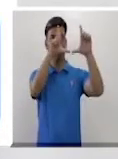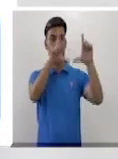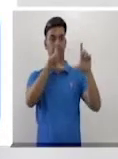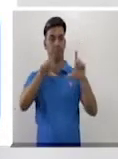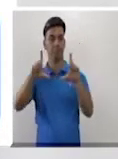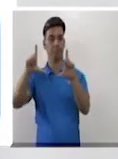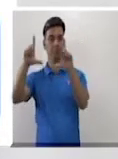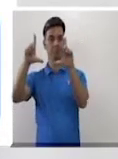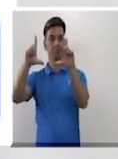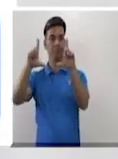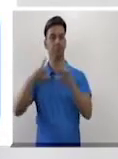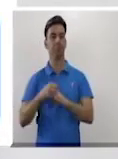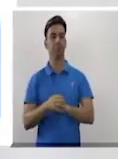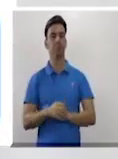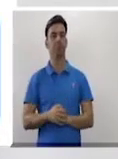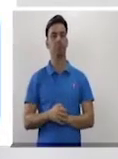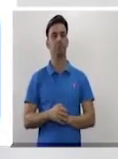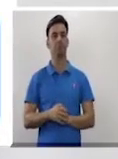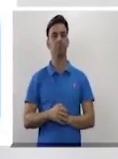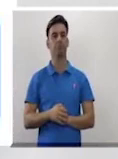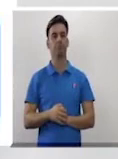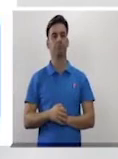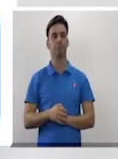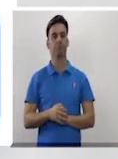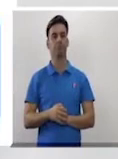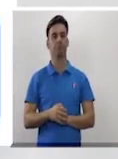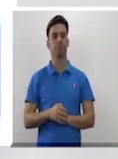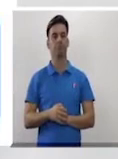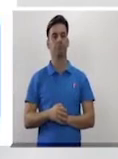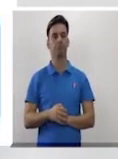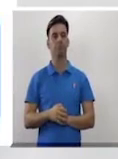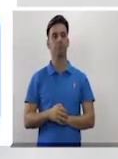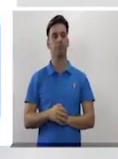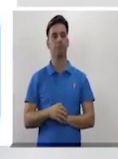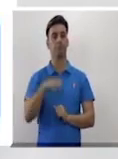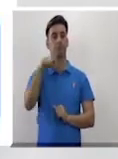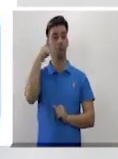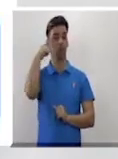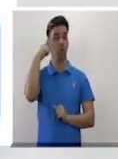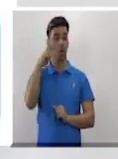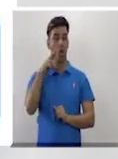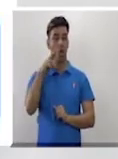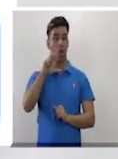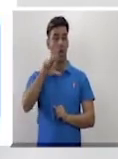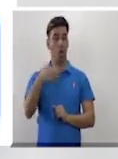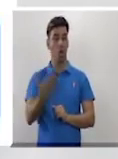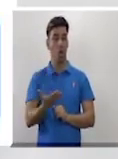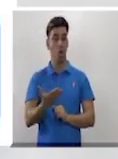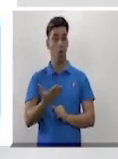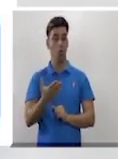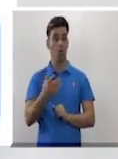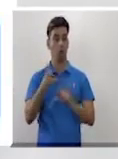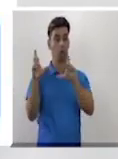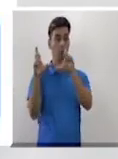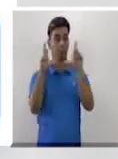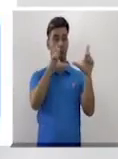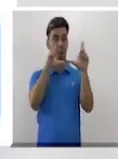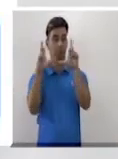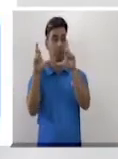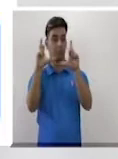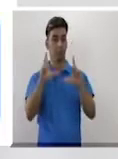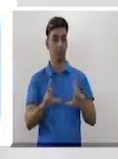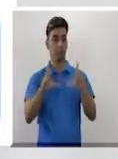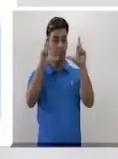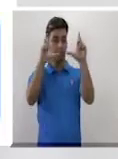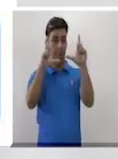de las abscisas. Se movió hacia la derecha. ¿Recuerdas las traslaciones de las parábolas en los ejes?